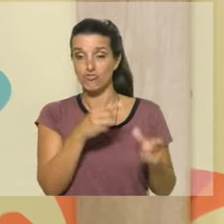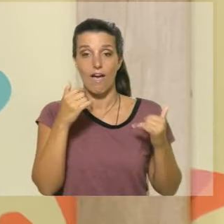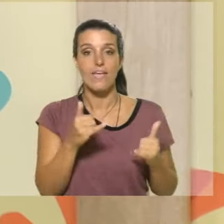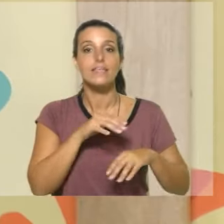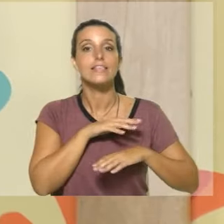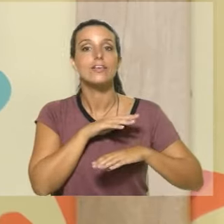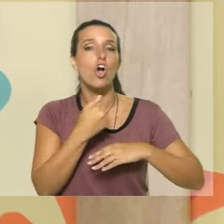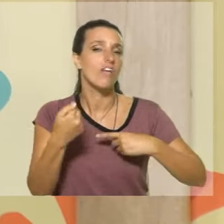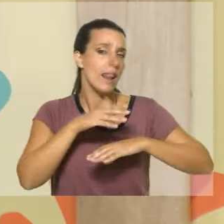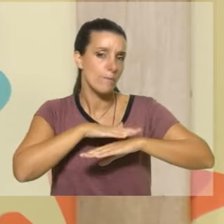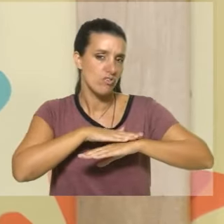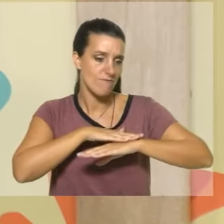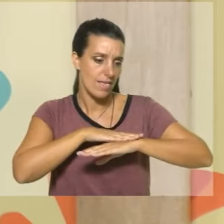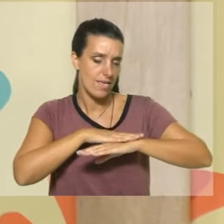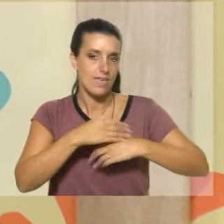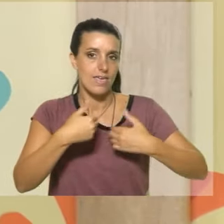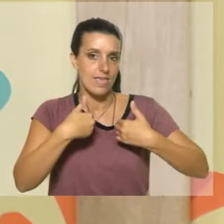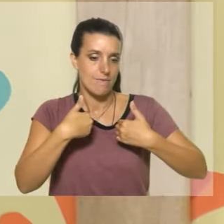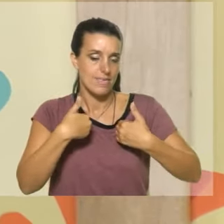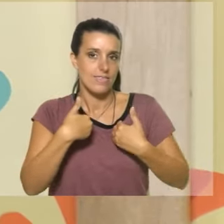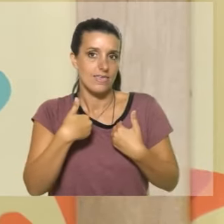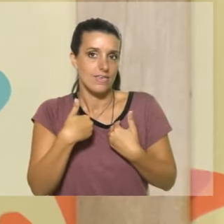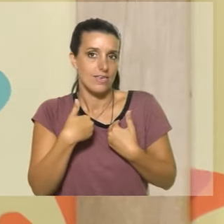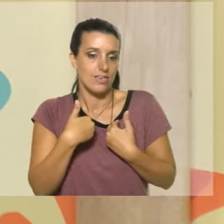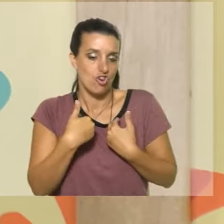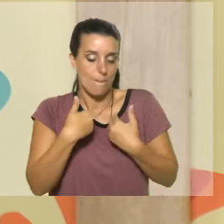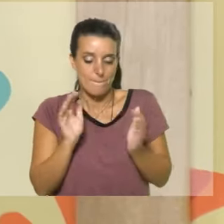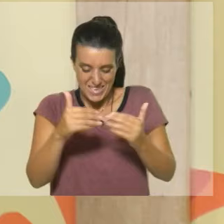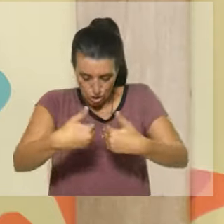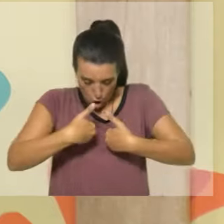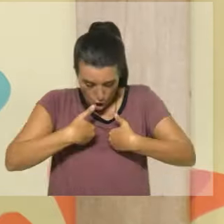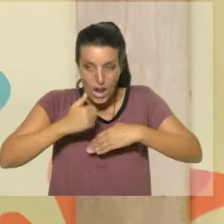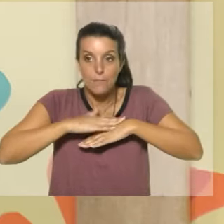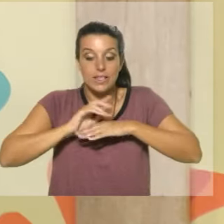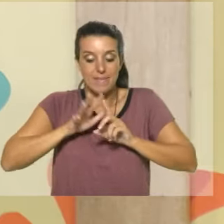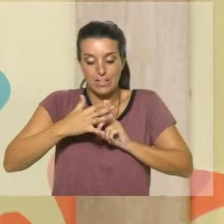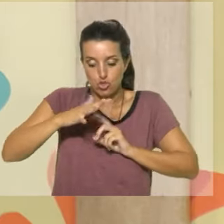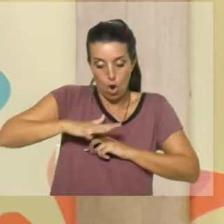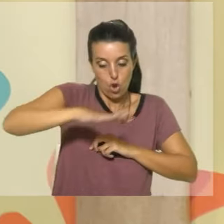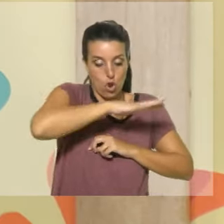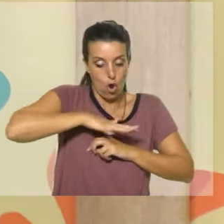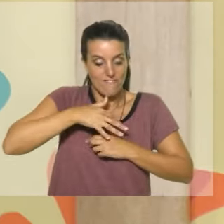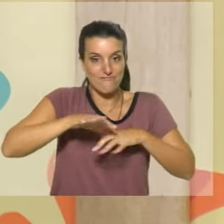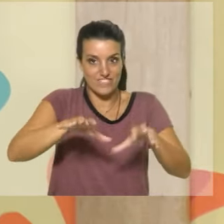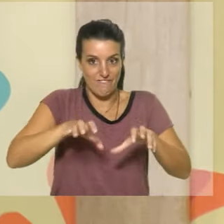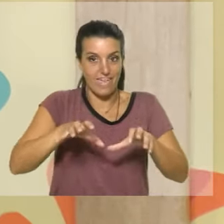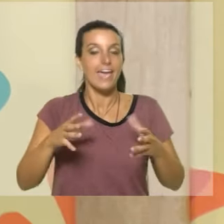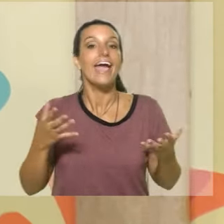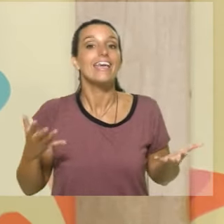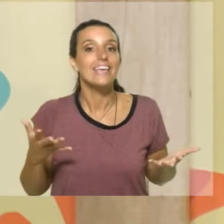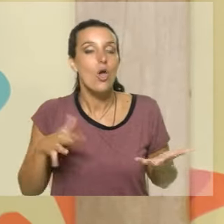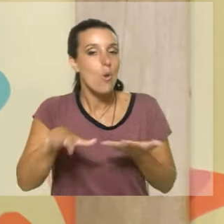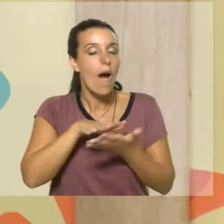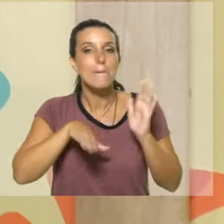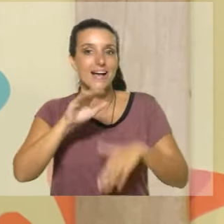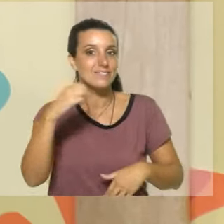responsabilidad para con lo que hacemos con nosotros mismos y con el entorno que en el que vivimos y el lugar más